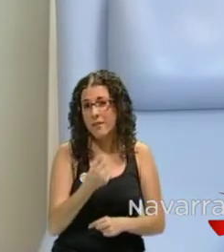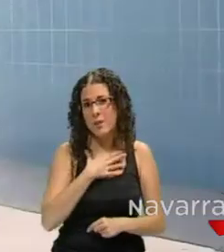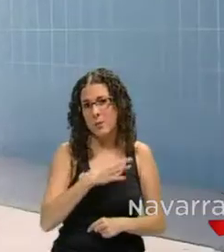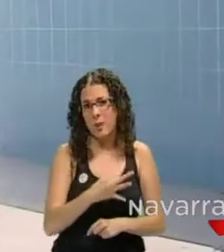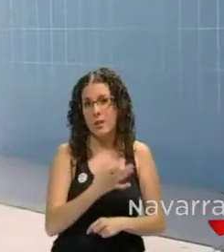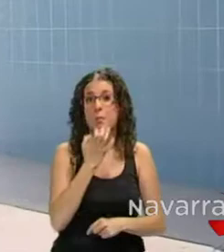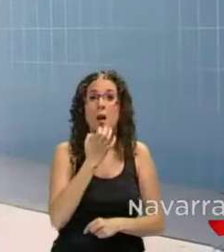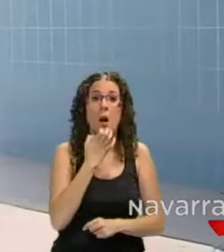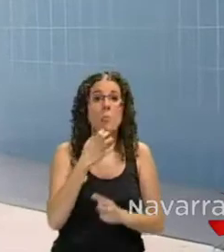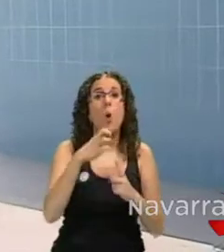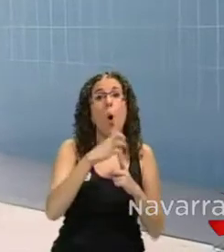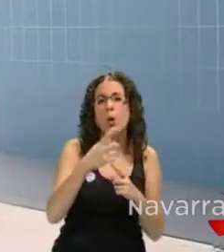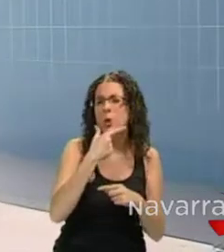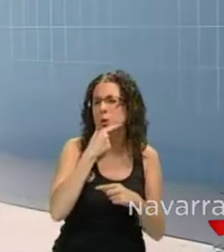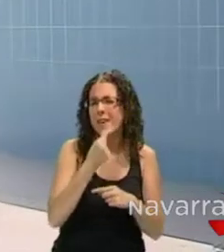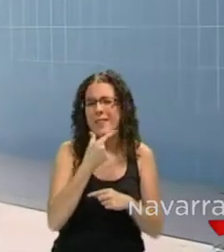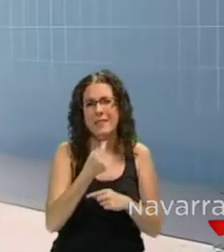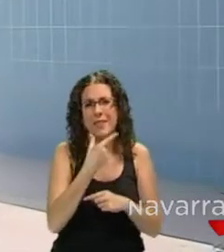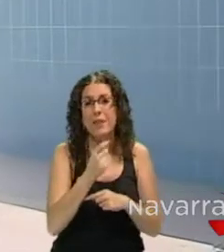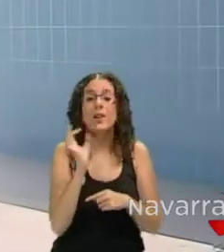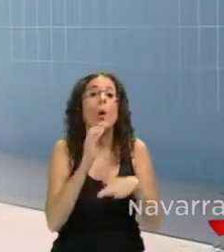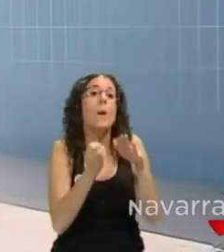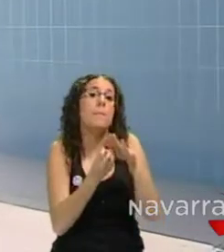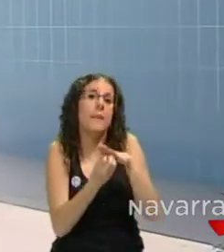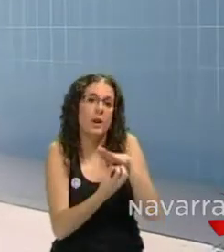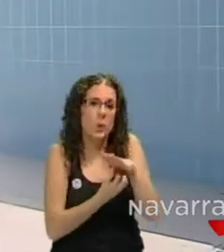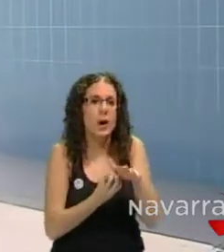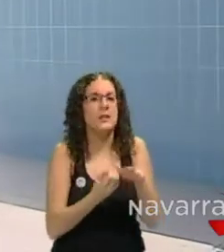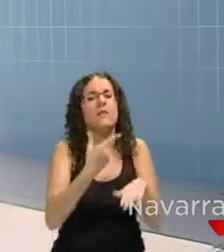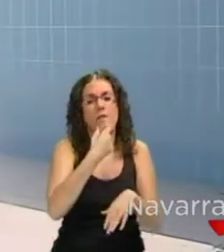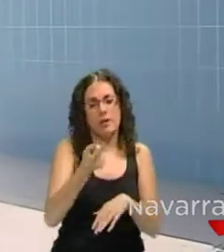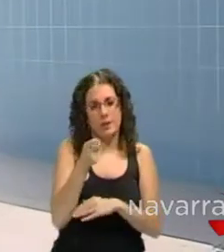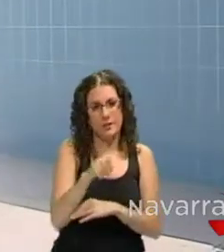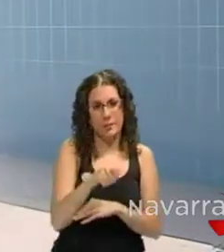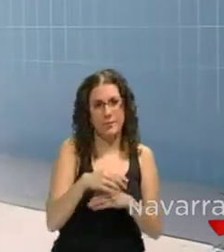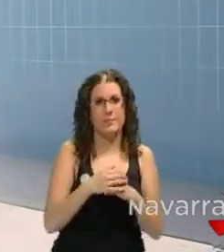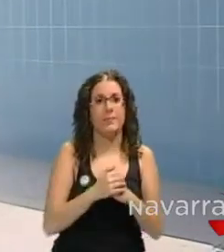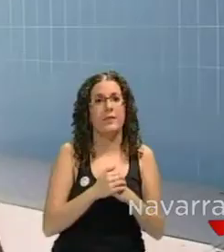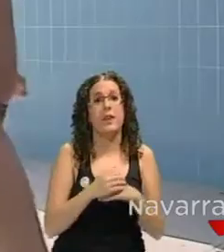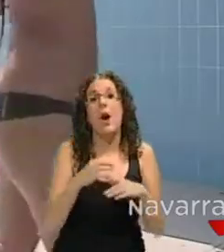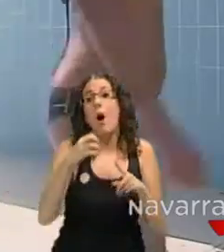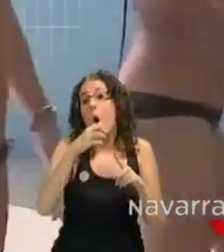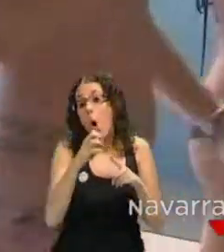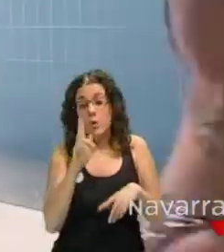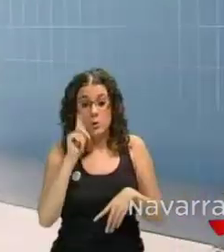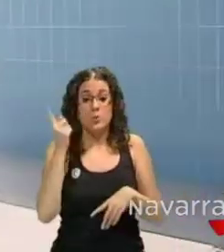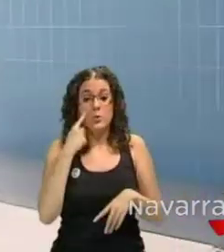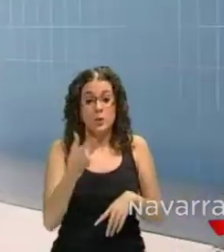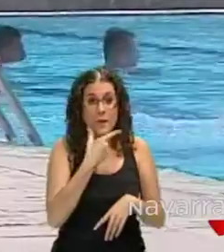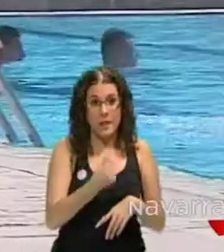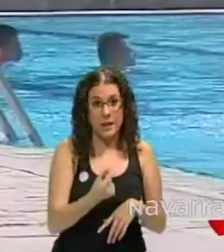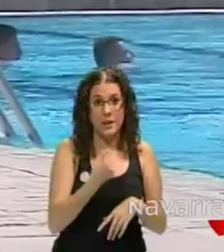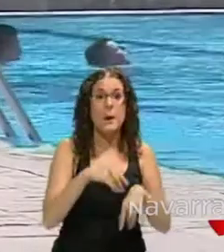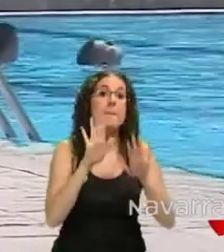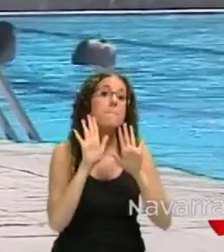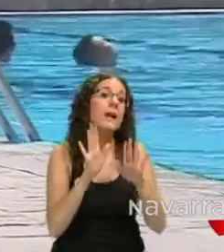piel o tiene verrugas, las transmite. Los hongos son fáciles de ver porque enseguida salen, pero en cambio nos encontramos